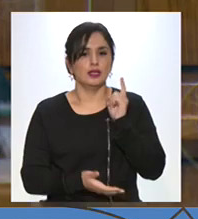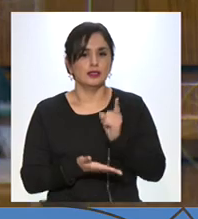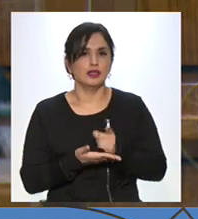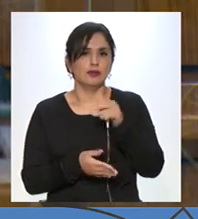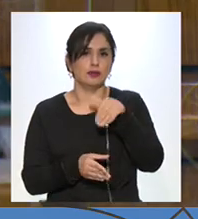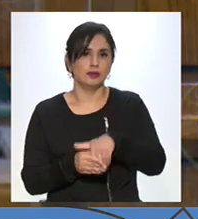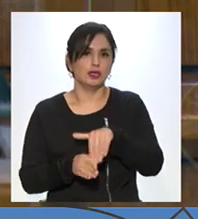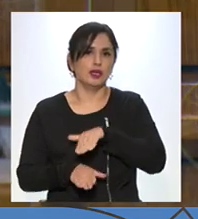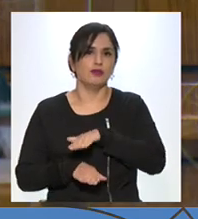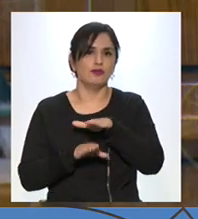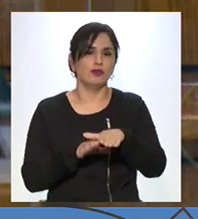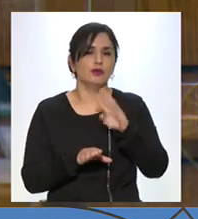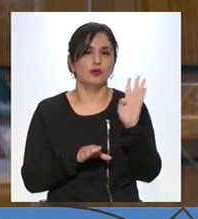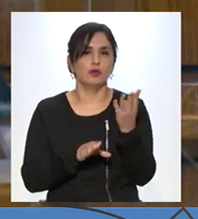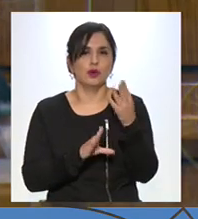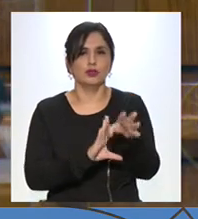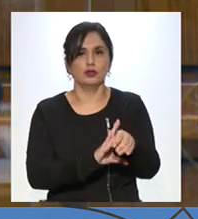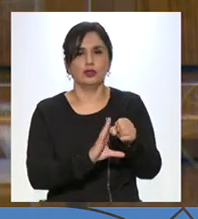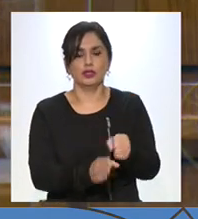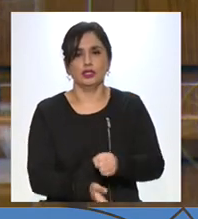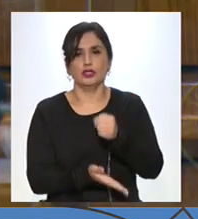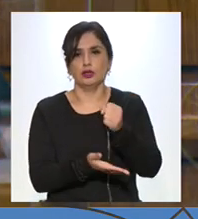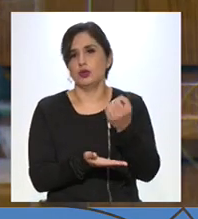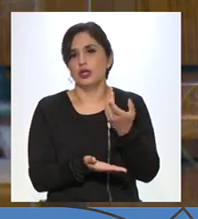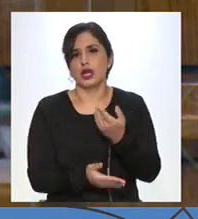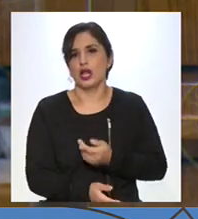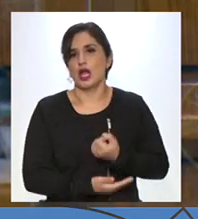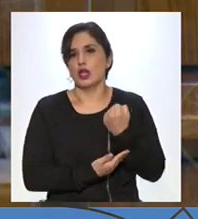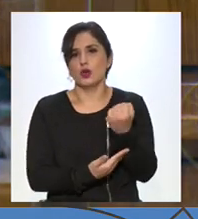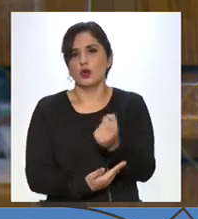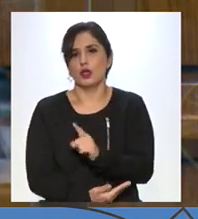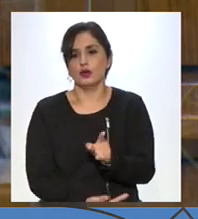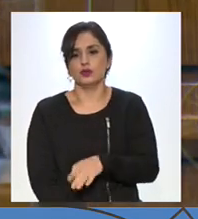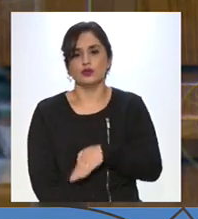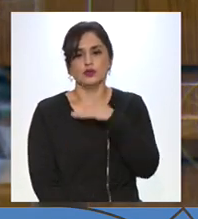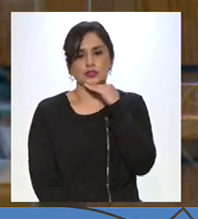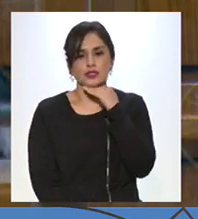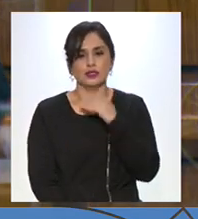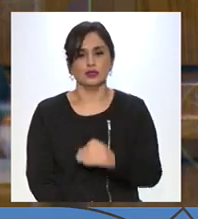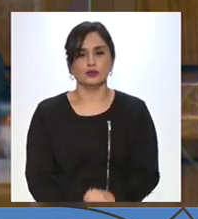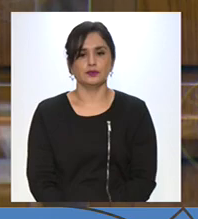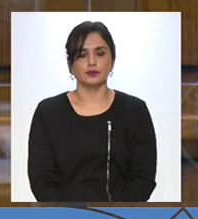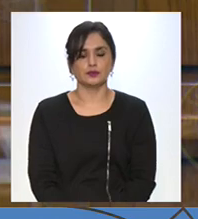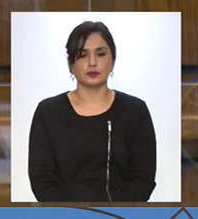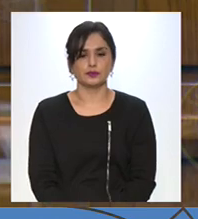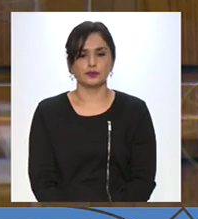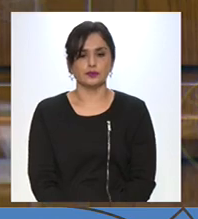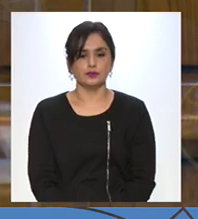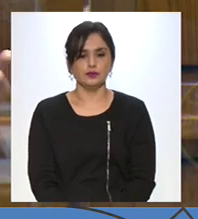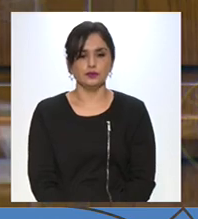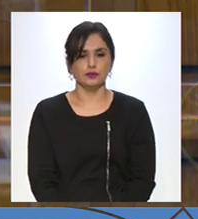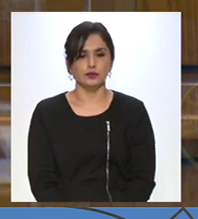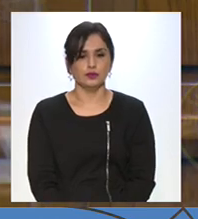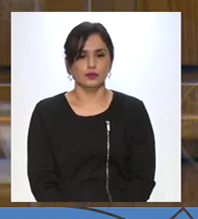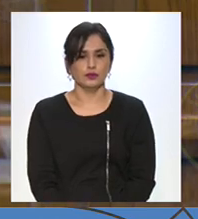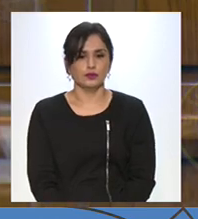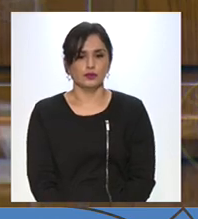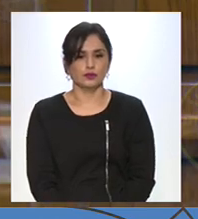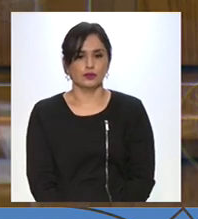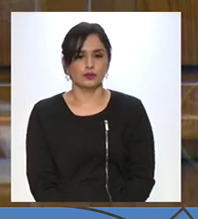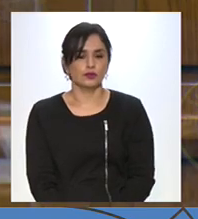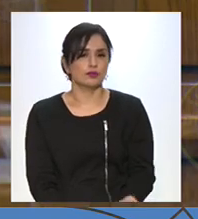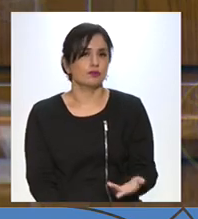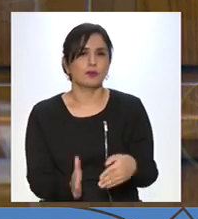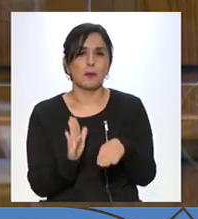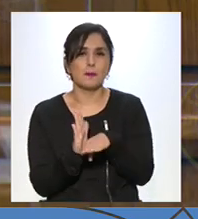votar en favor un cuarto retiro. ¿Por qué? Porque las ayudas son insuficientes. Entonces, uno tiene que tener una